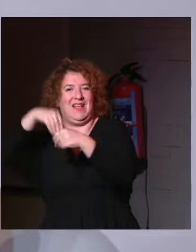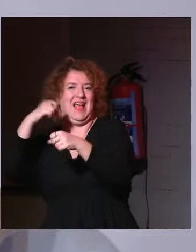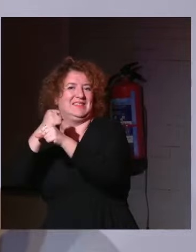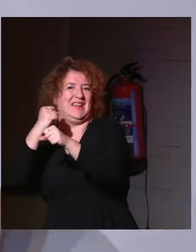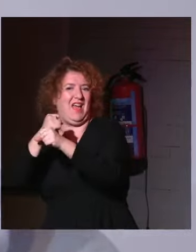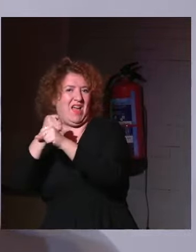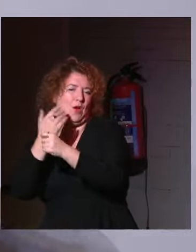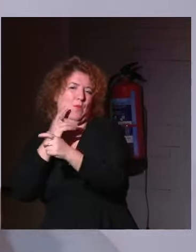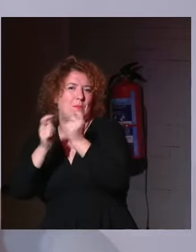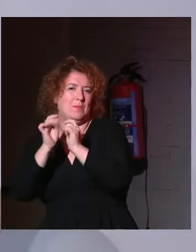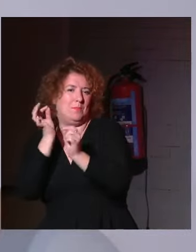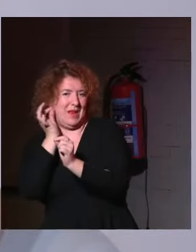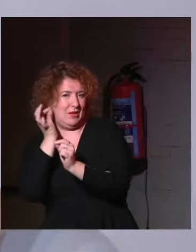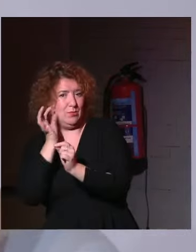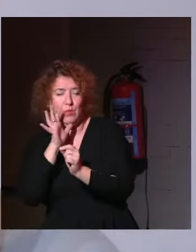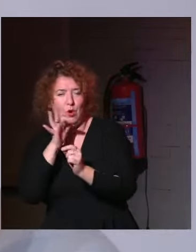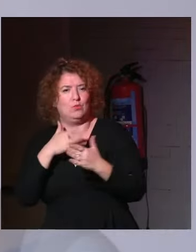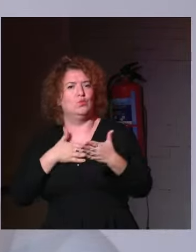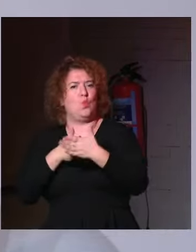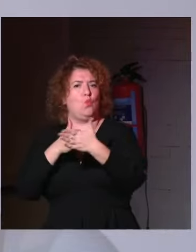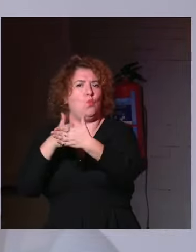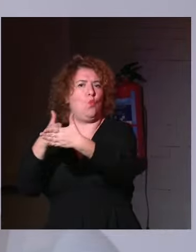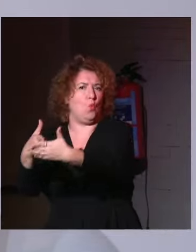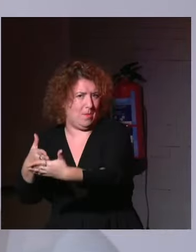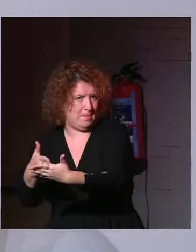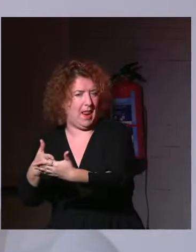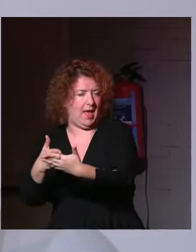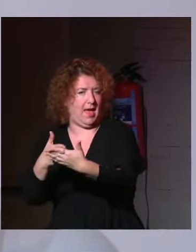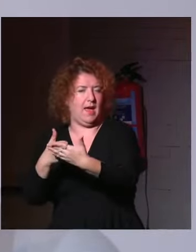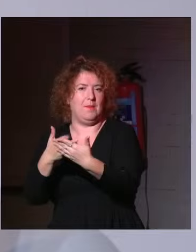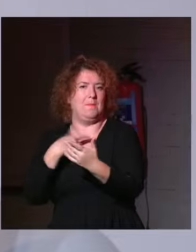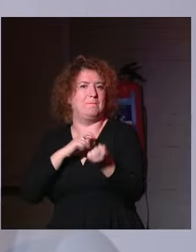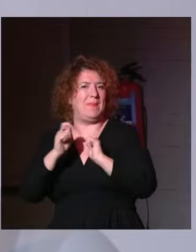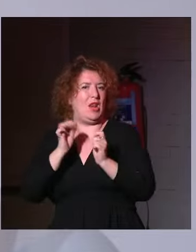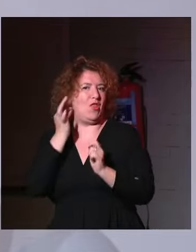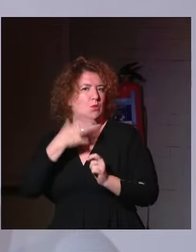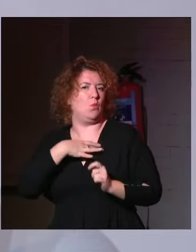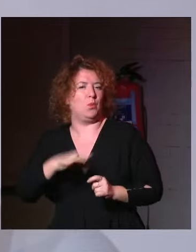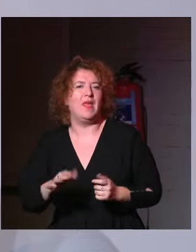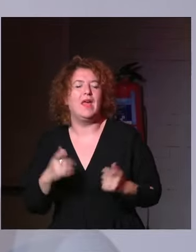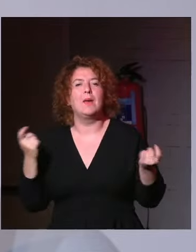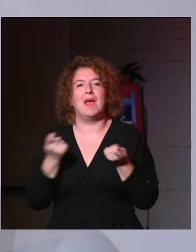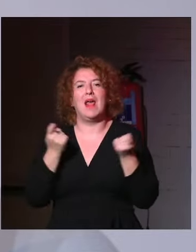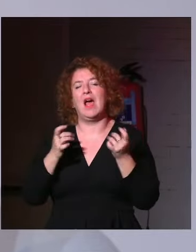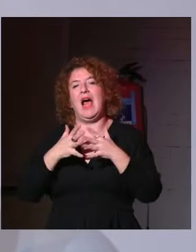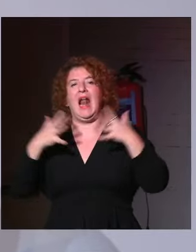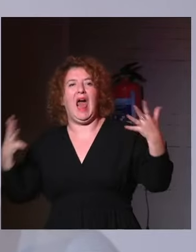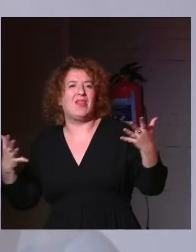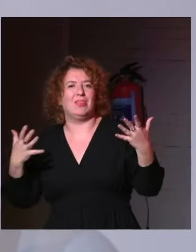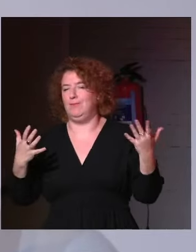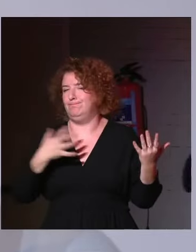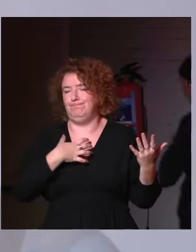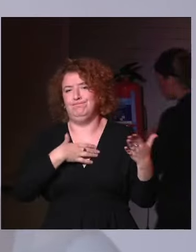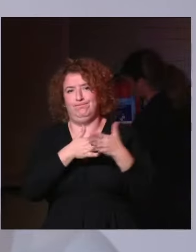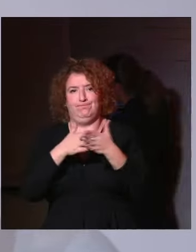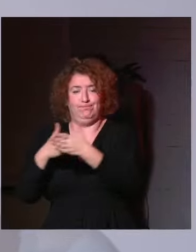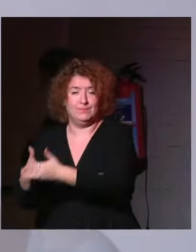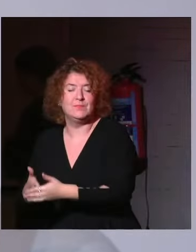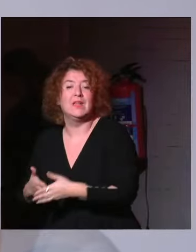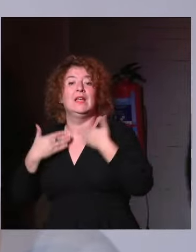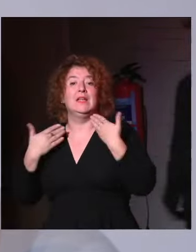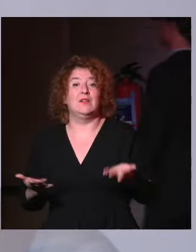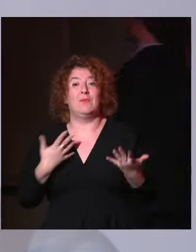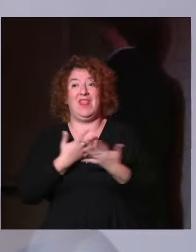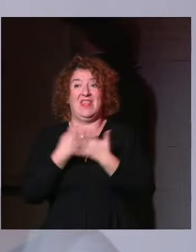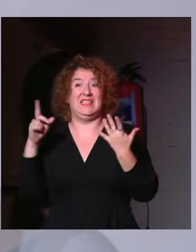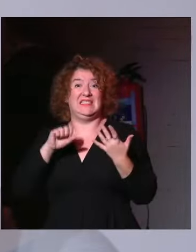que tiene un montón de talanqueras para poder entrar a a ser periodista publicar en un medio grande sobre todo eh Y cuando Yo comencé hace